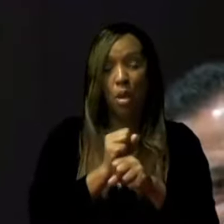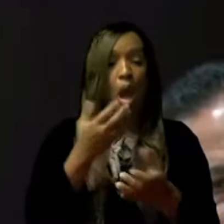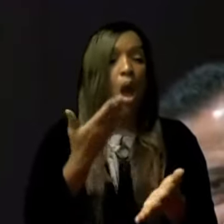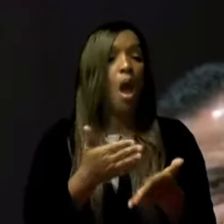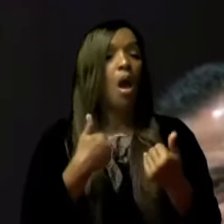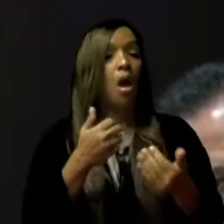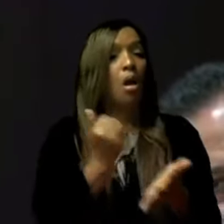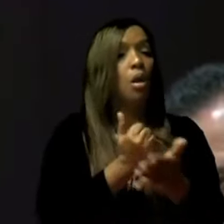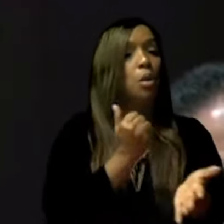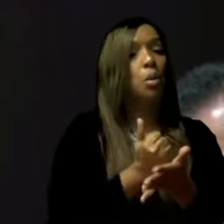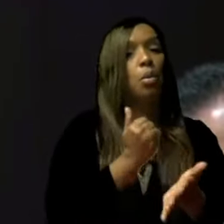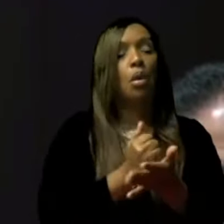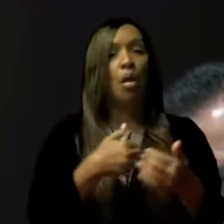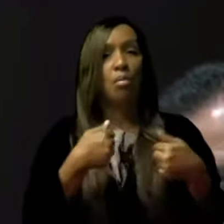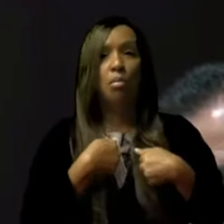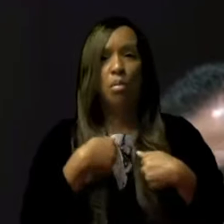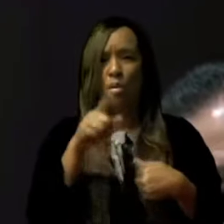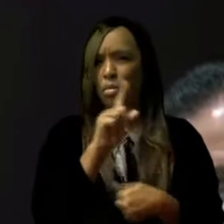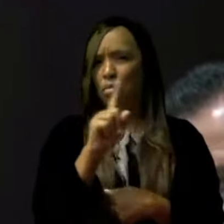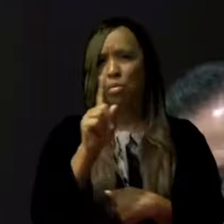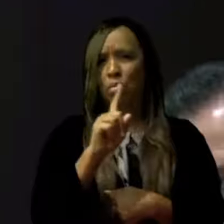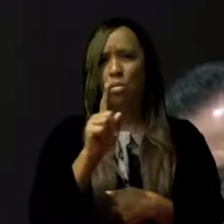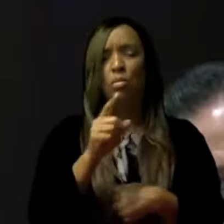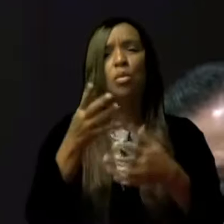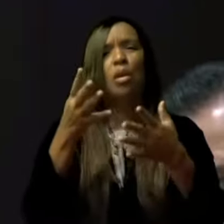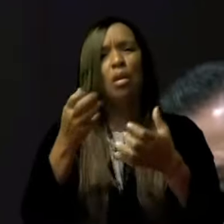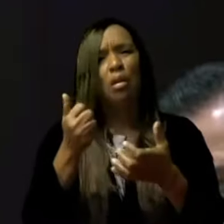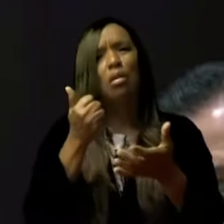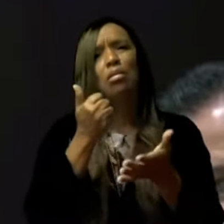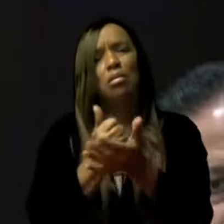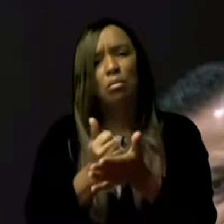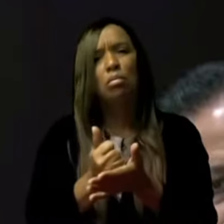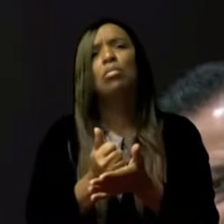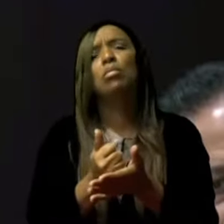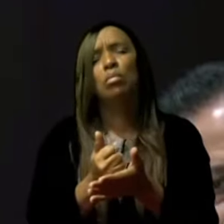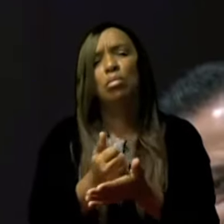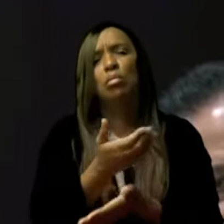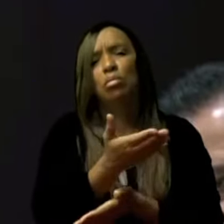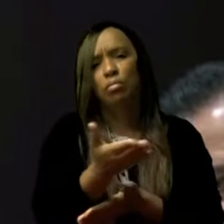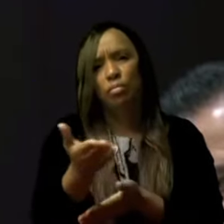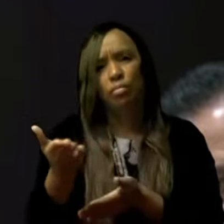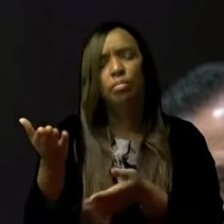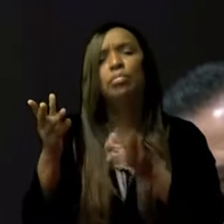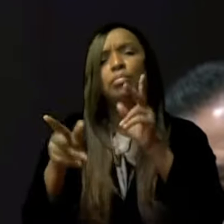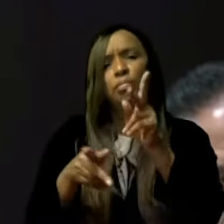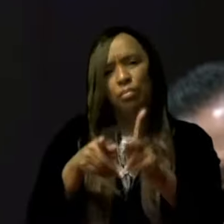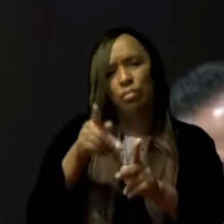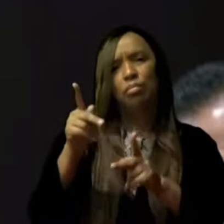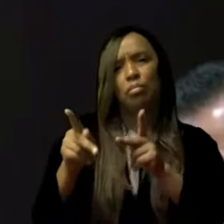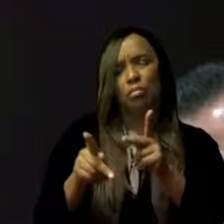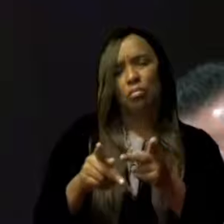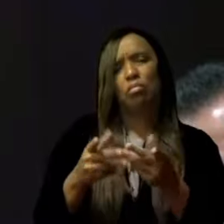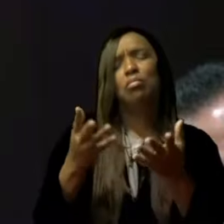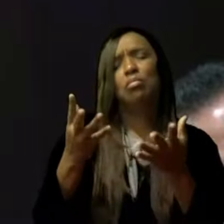que el Estado está en la obligación de darle facilidades a los municipios, a las comunidades, para que se